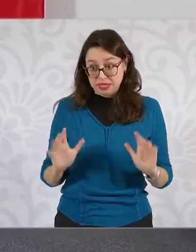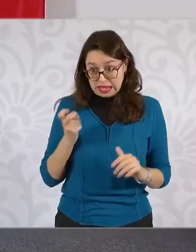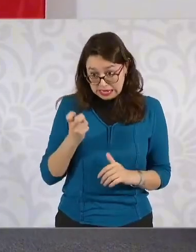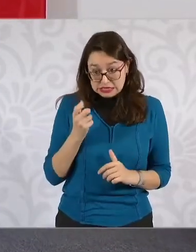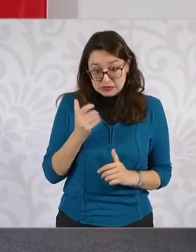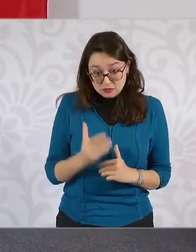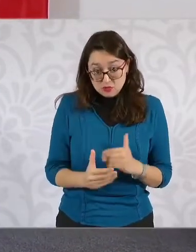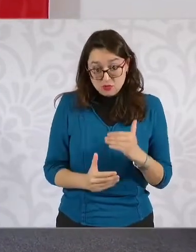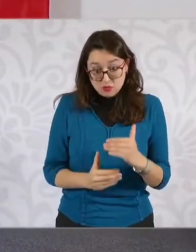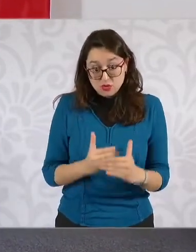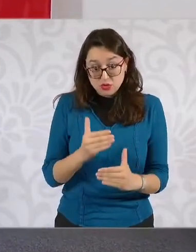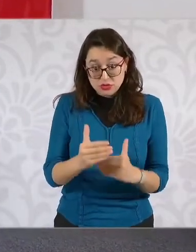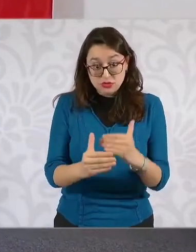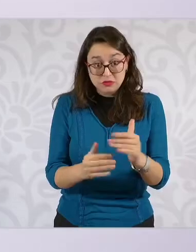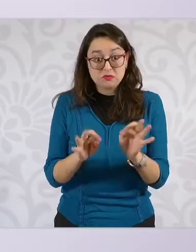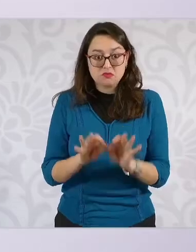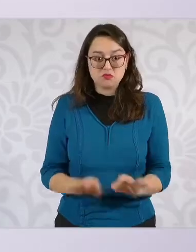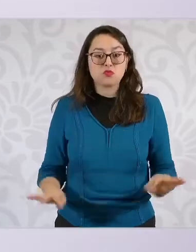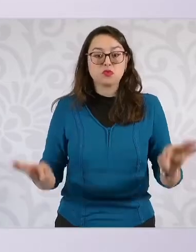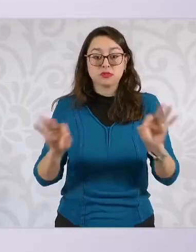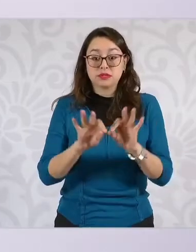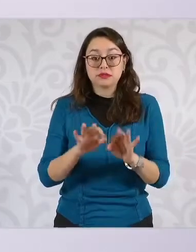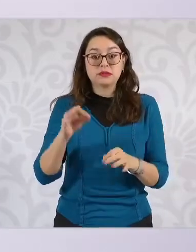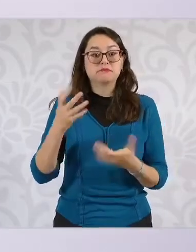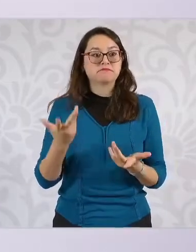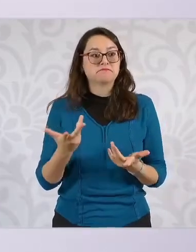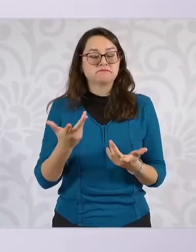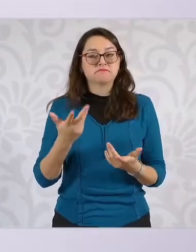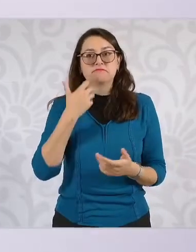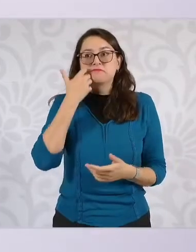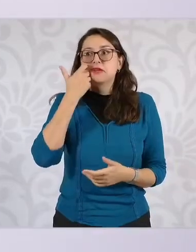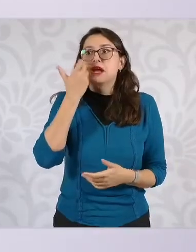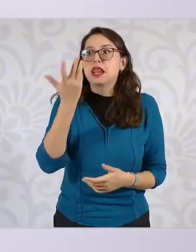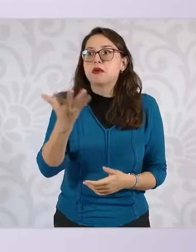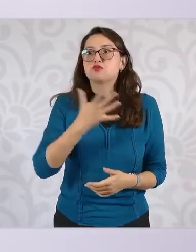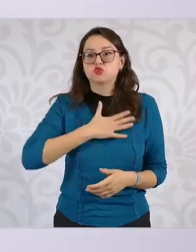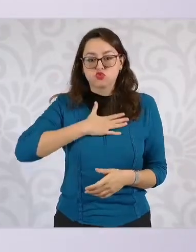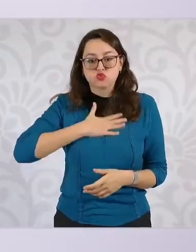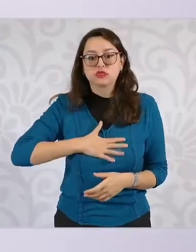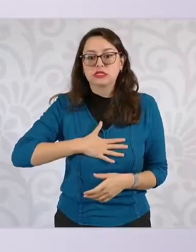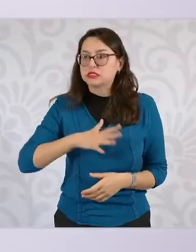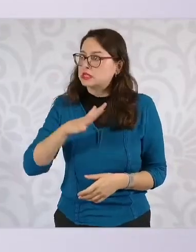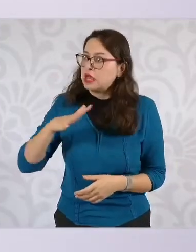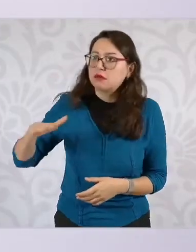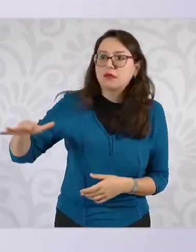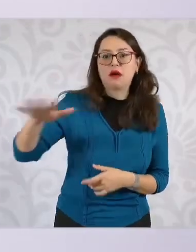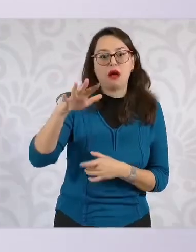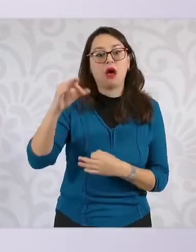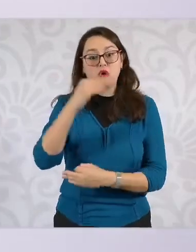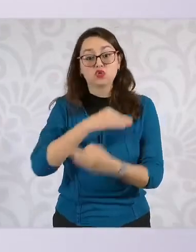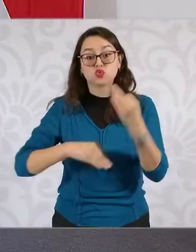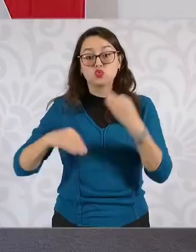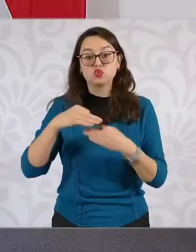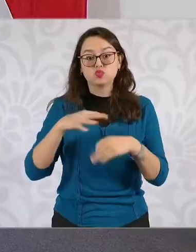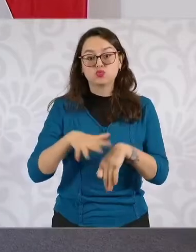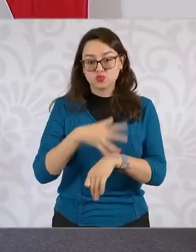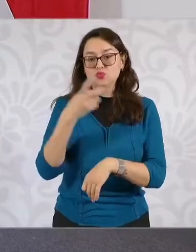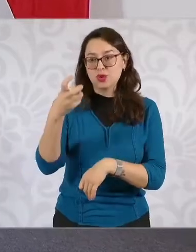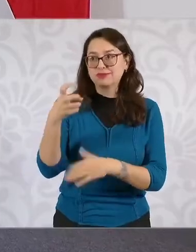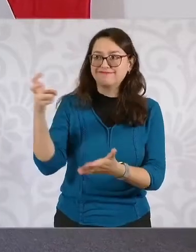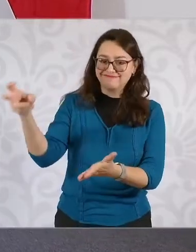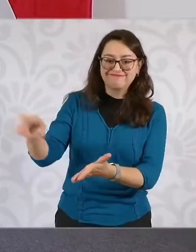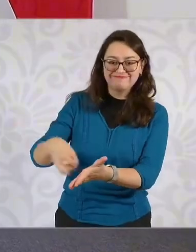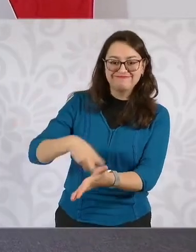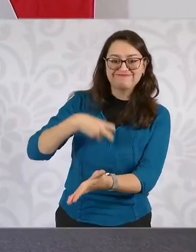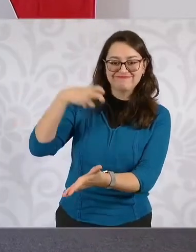de que ellos nunca representaban un narcoestado. El Partido de la Acción Nacional es un partido de acción